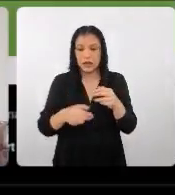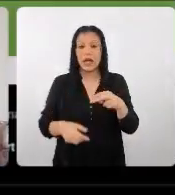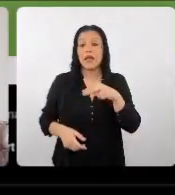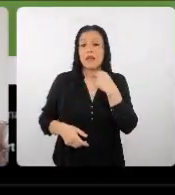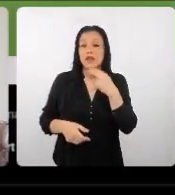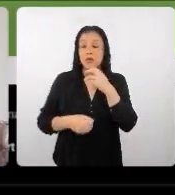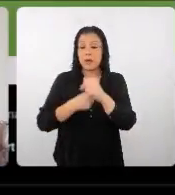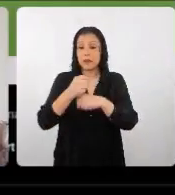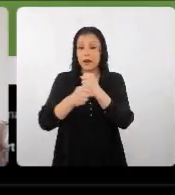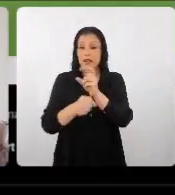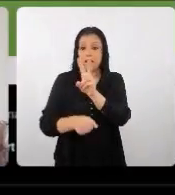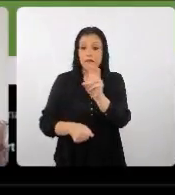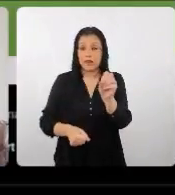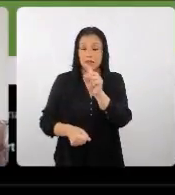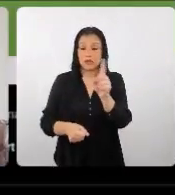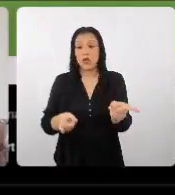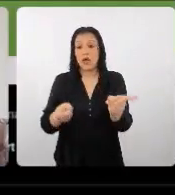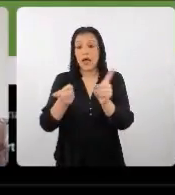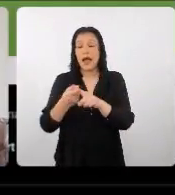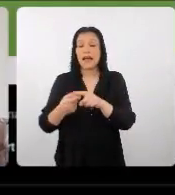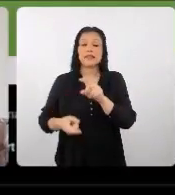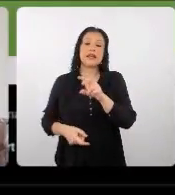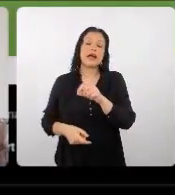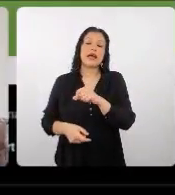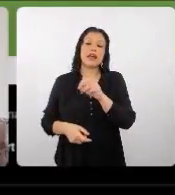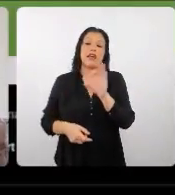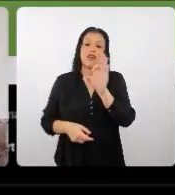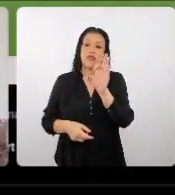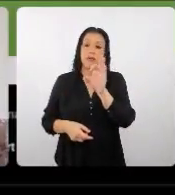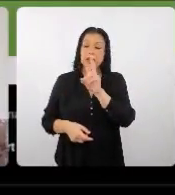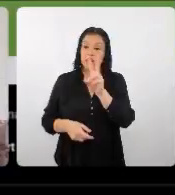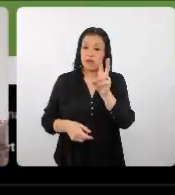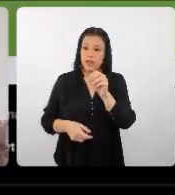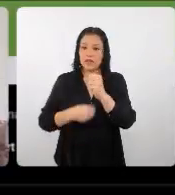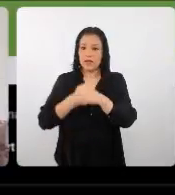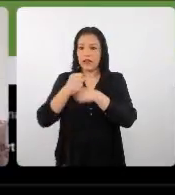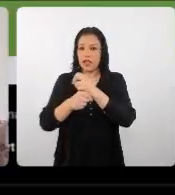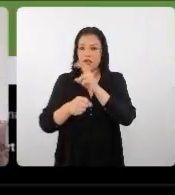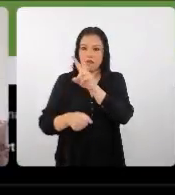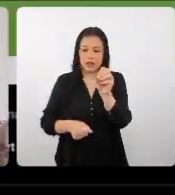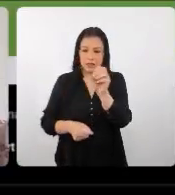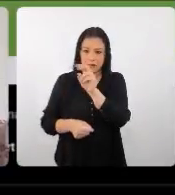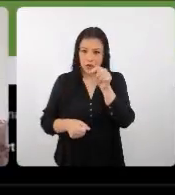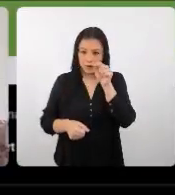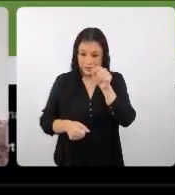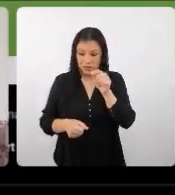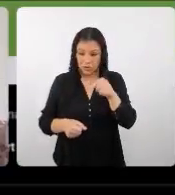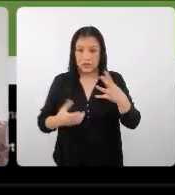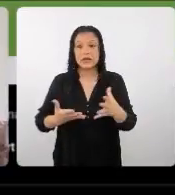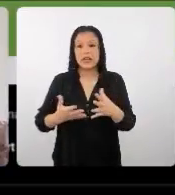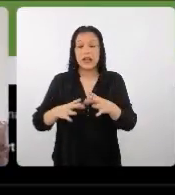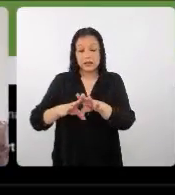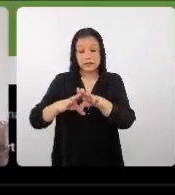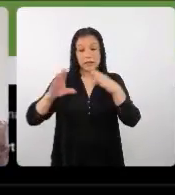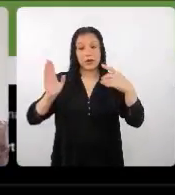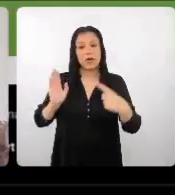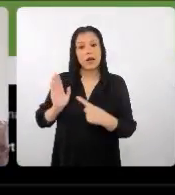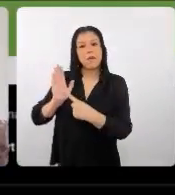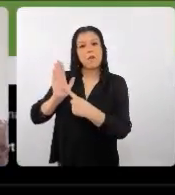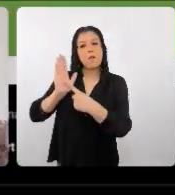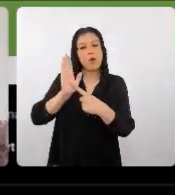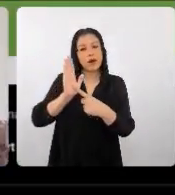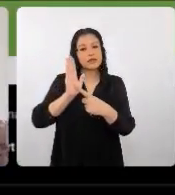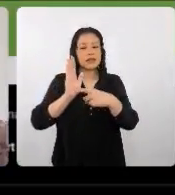del 2021 al 20 de febrero del 2022, es donde se encuentra la exhibición de nuestra